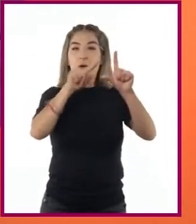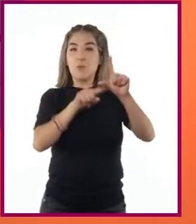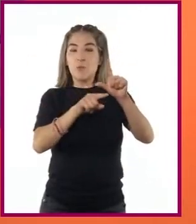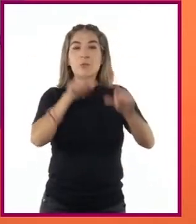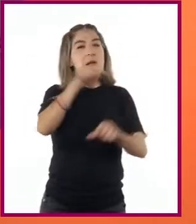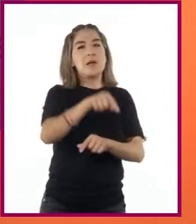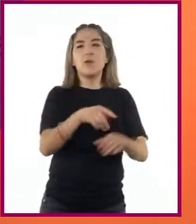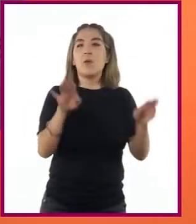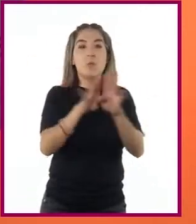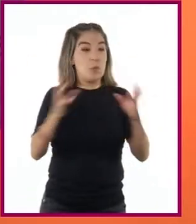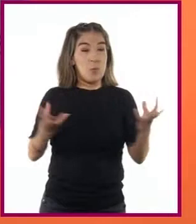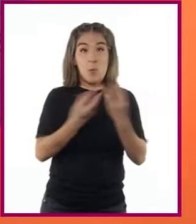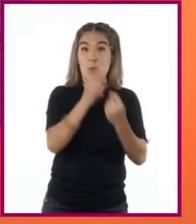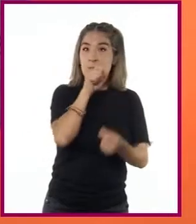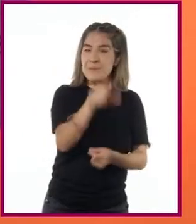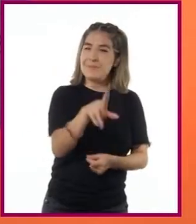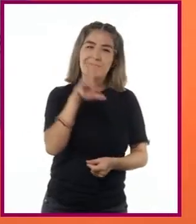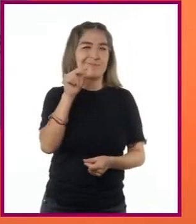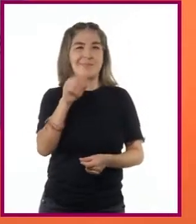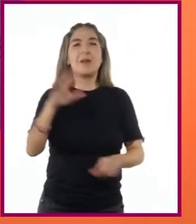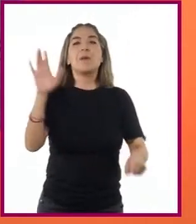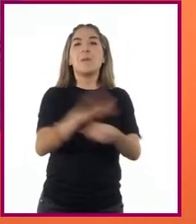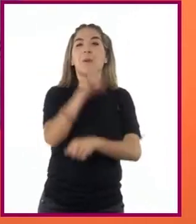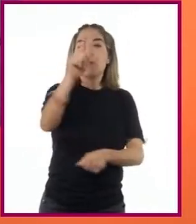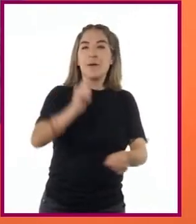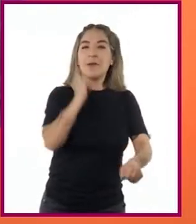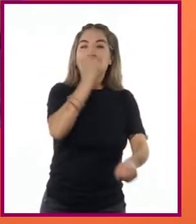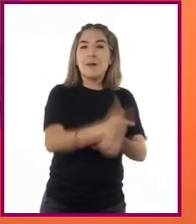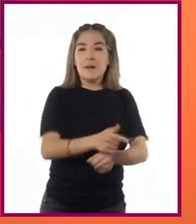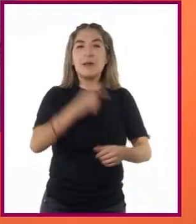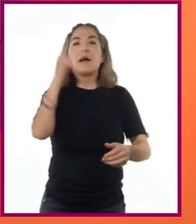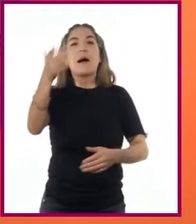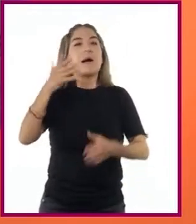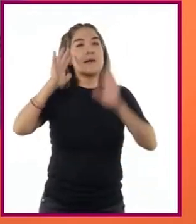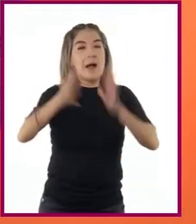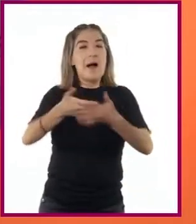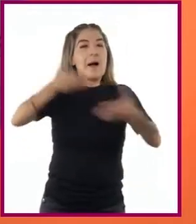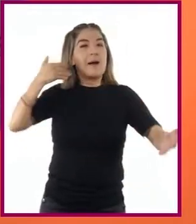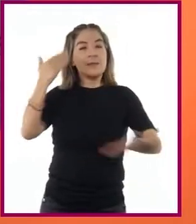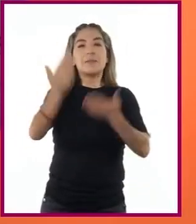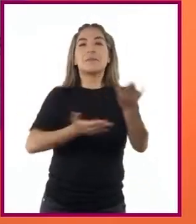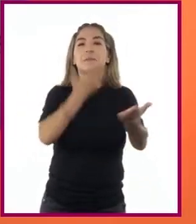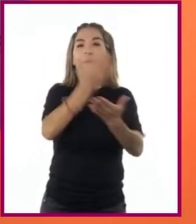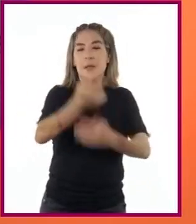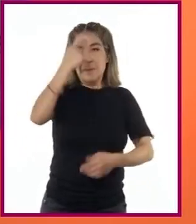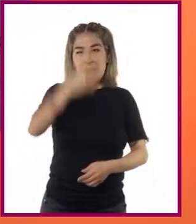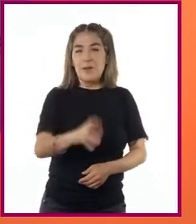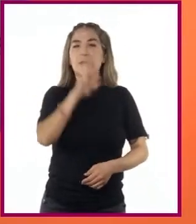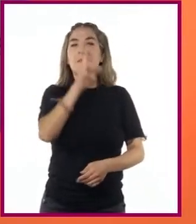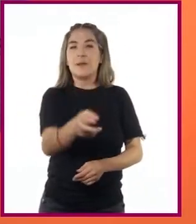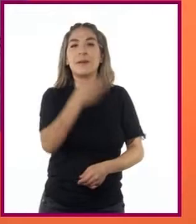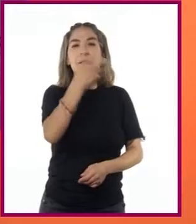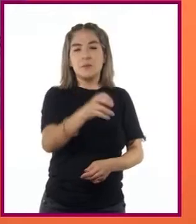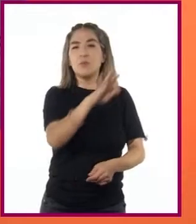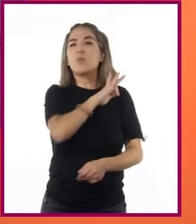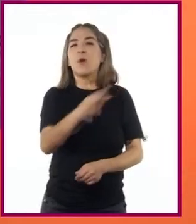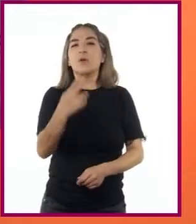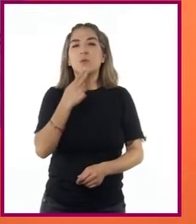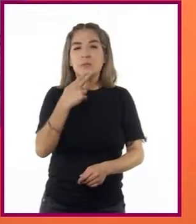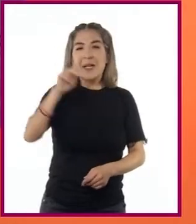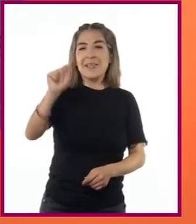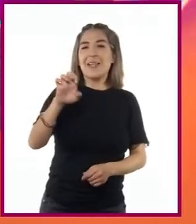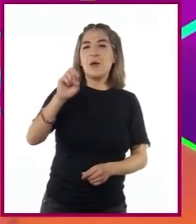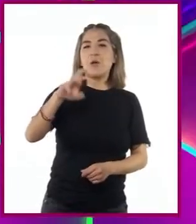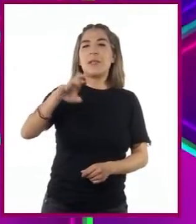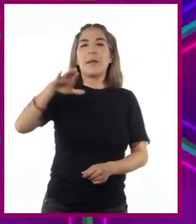no adyacentes a él, ya que se identificó lo solicitado. Para resolver el reto se utiliza el teorema